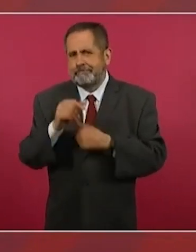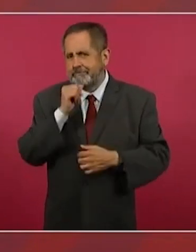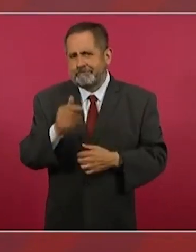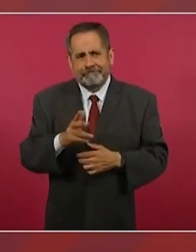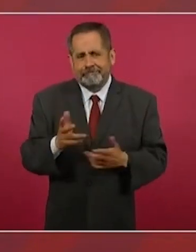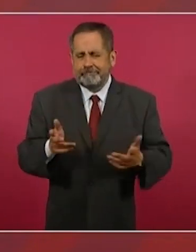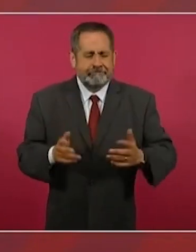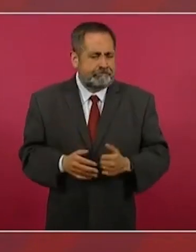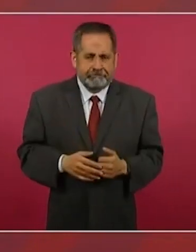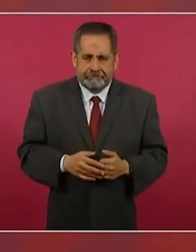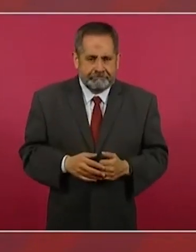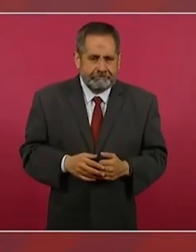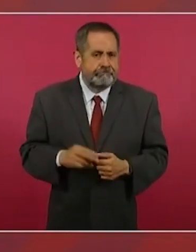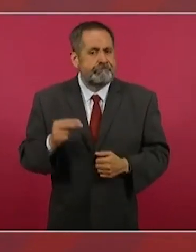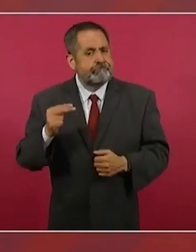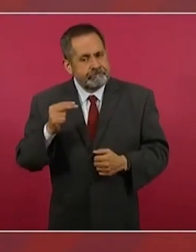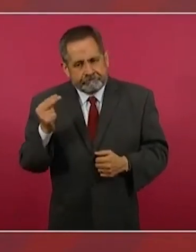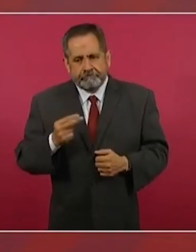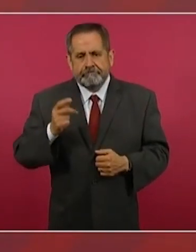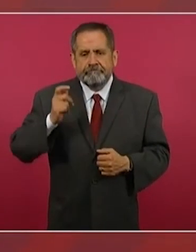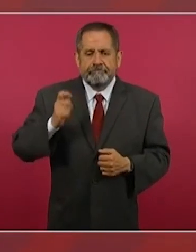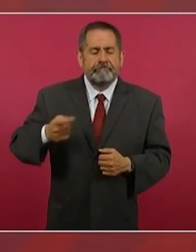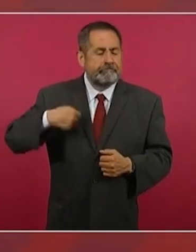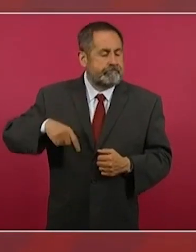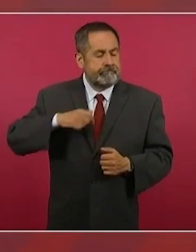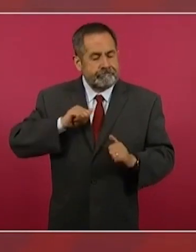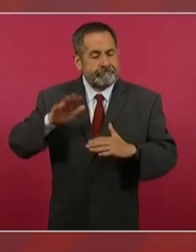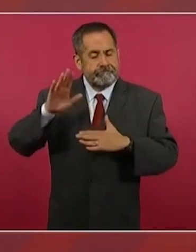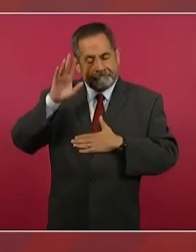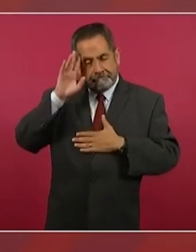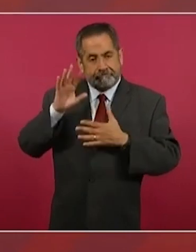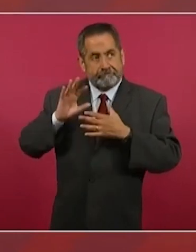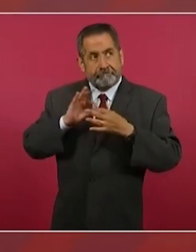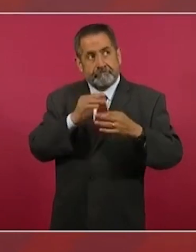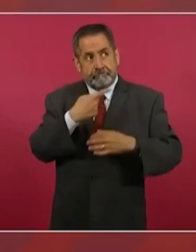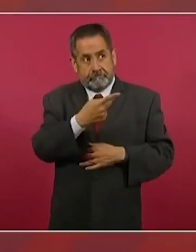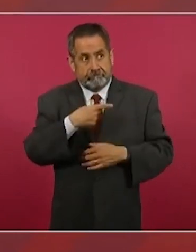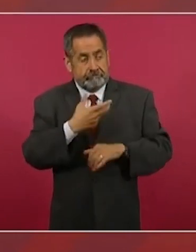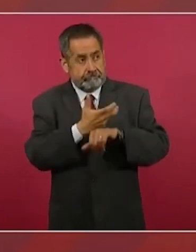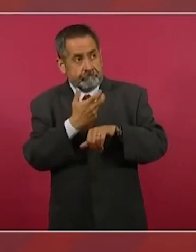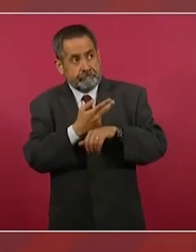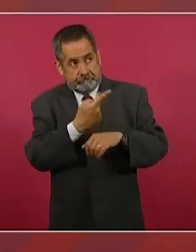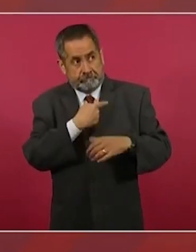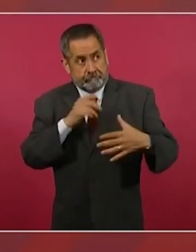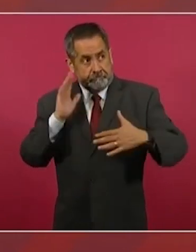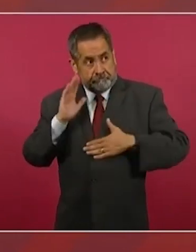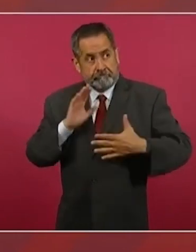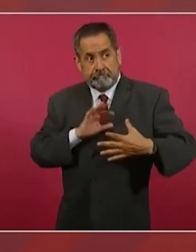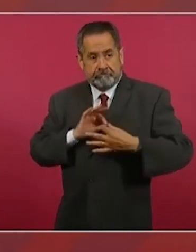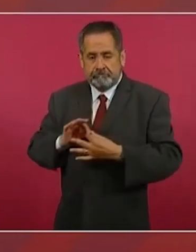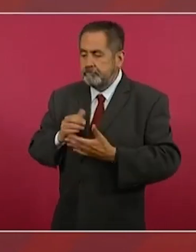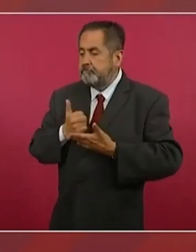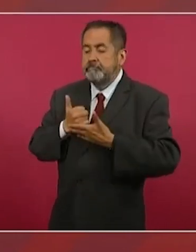entonces tenemos nosotros el compromiso con el lugar eeuu de ayudar